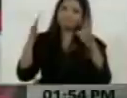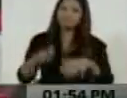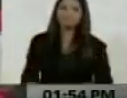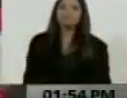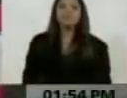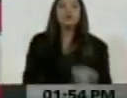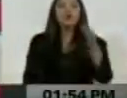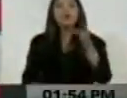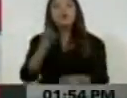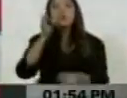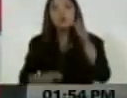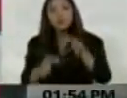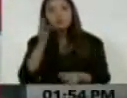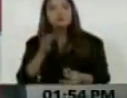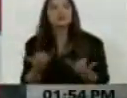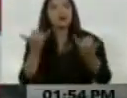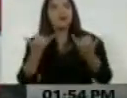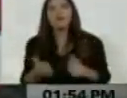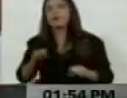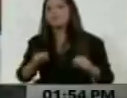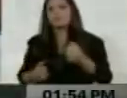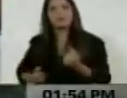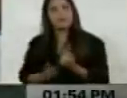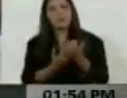Justicia en defensa de nuestros héroes.